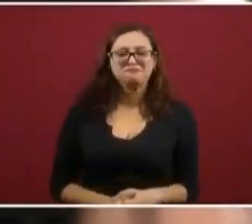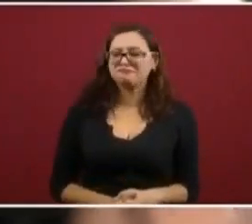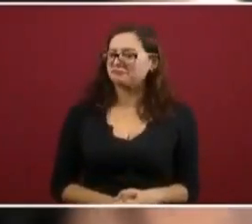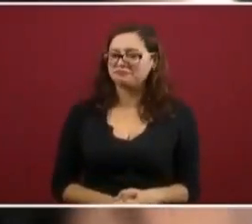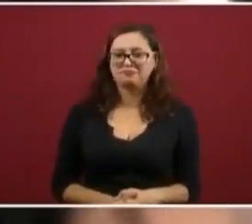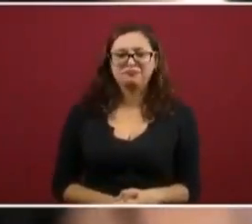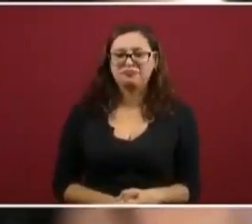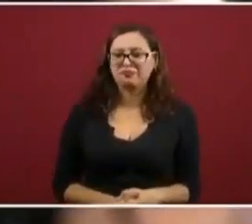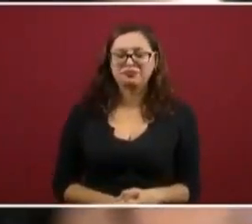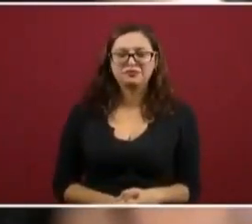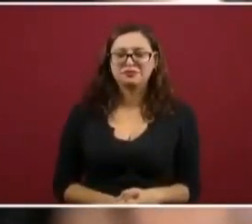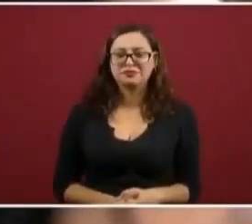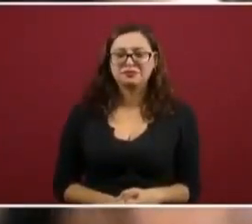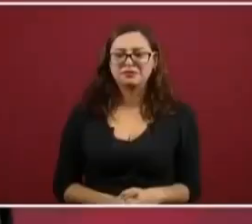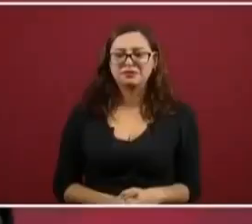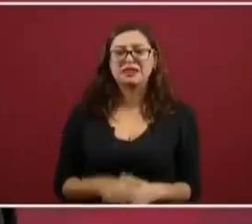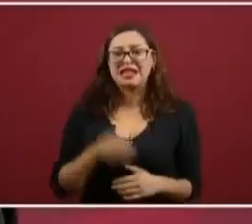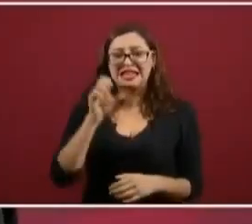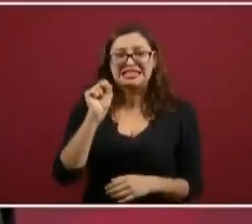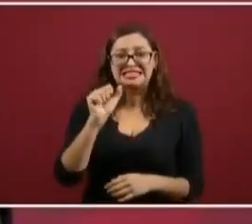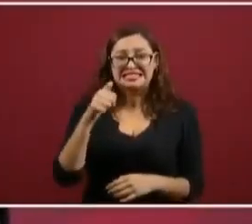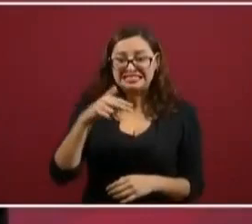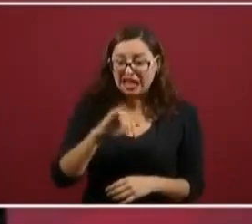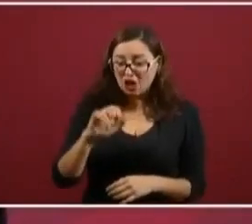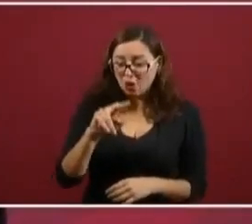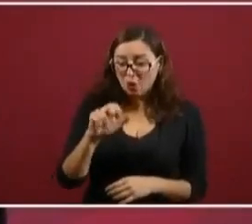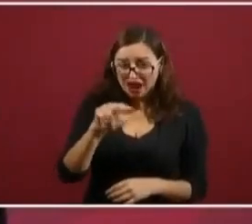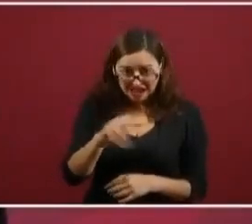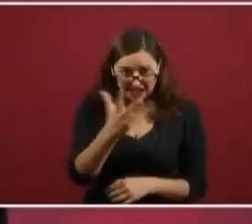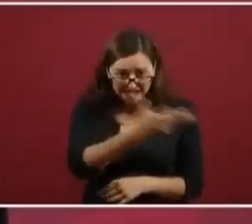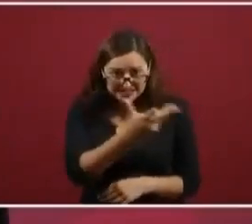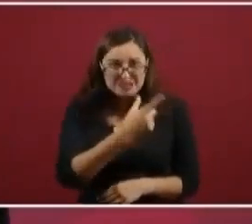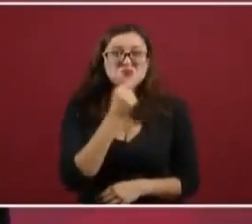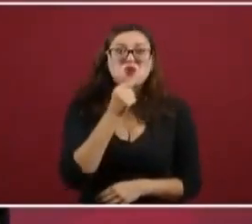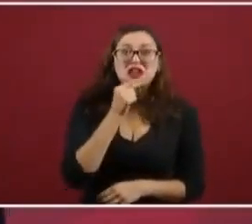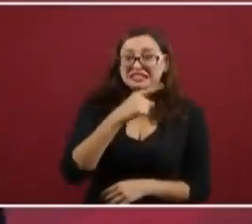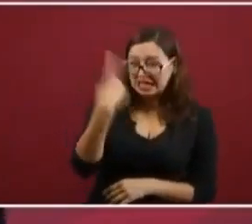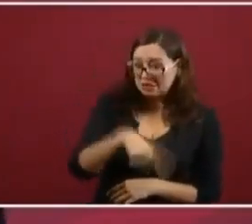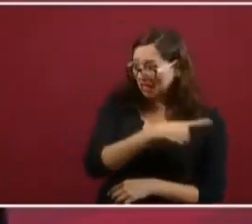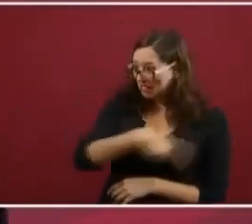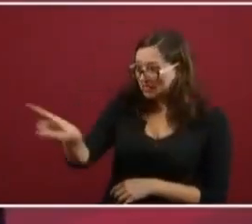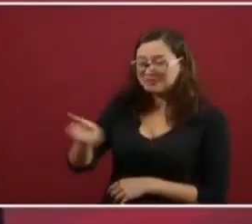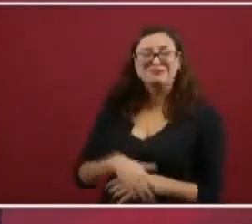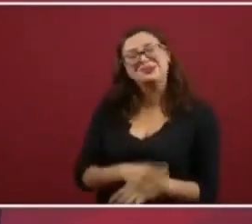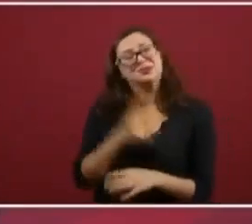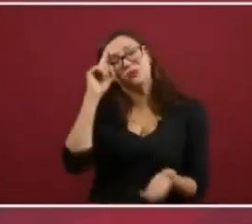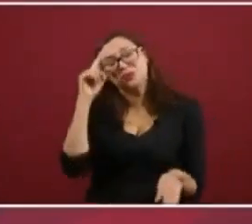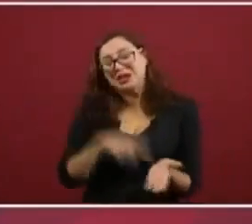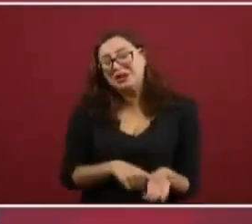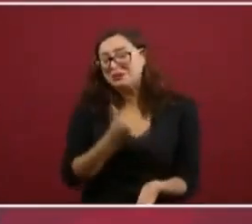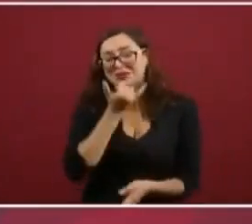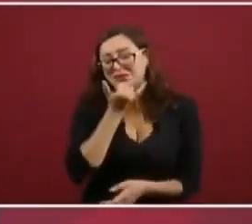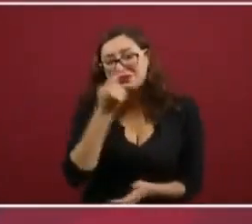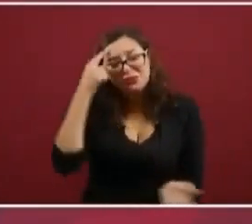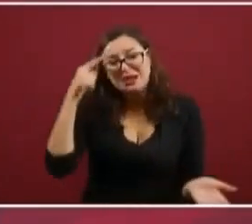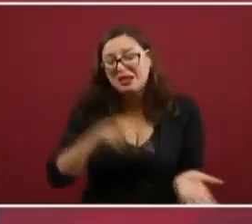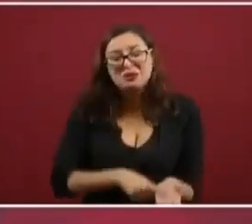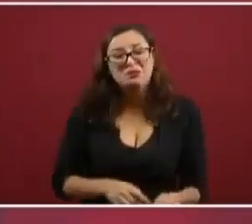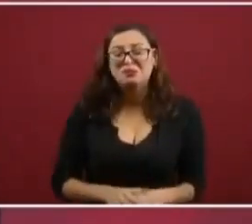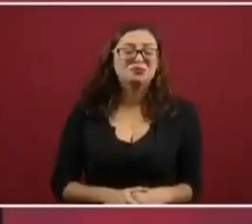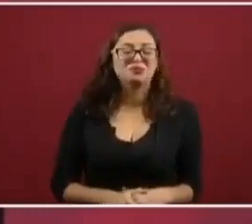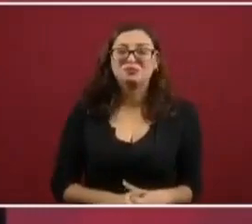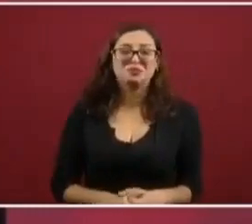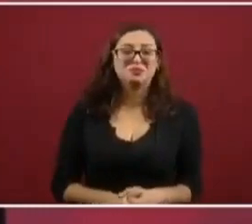eh en San Juana haga eso Sí la verdad hay ahí